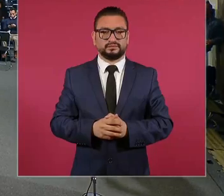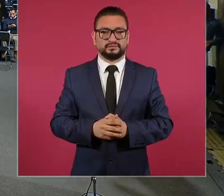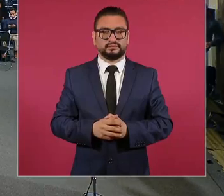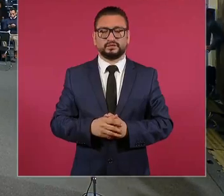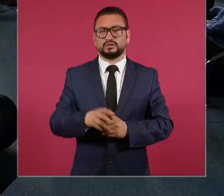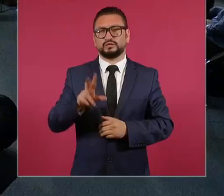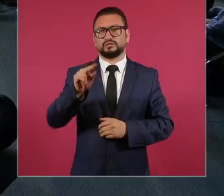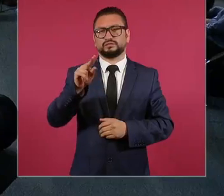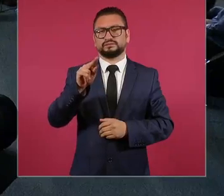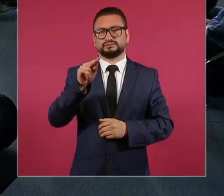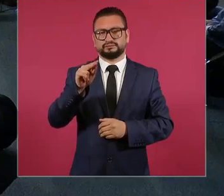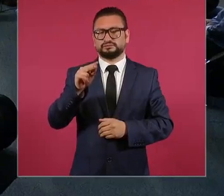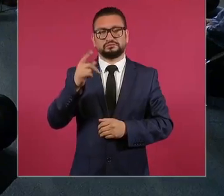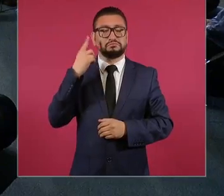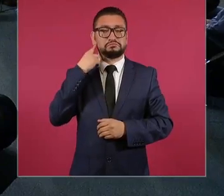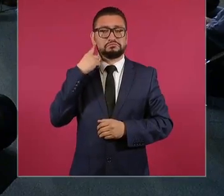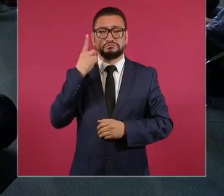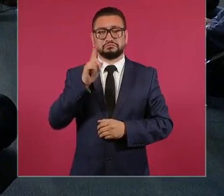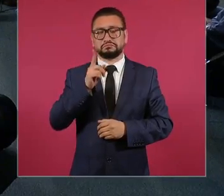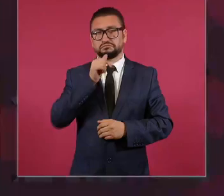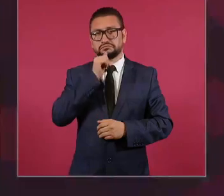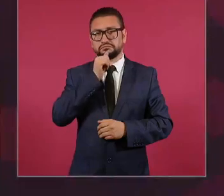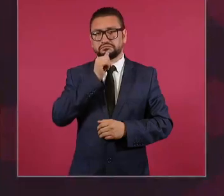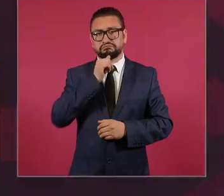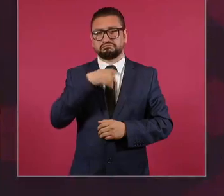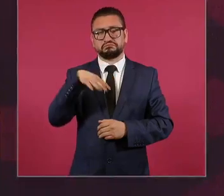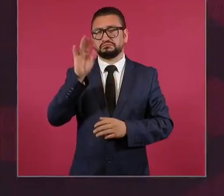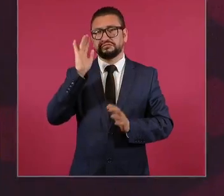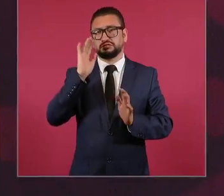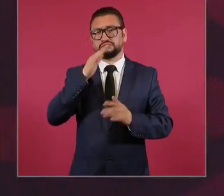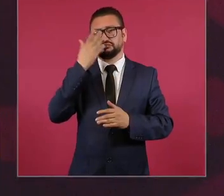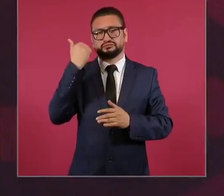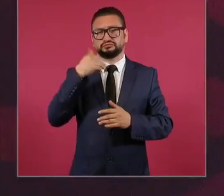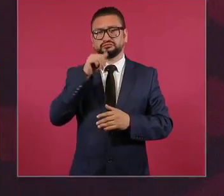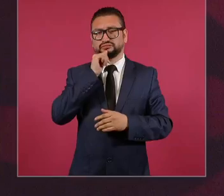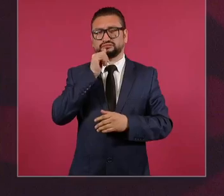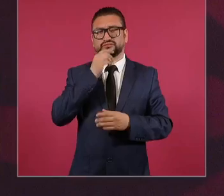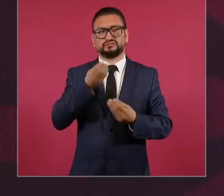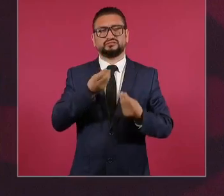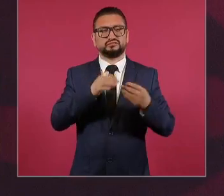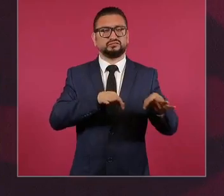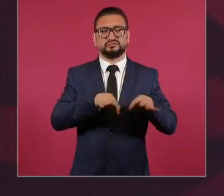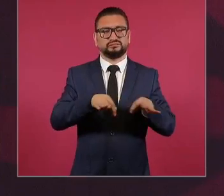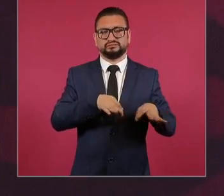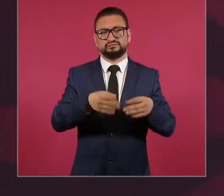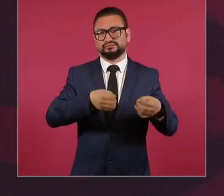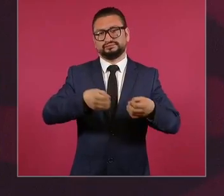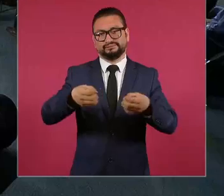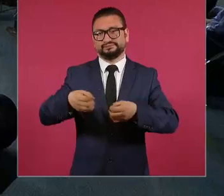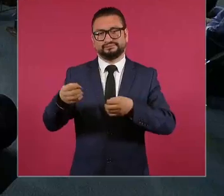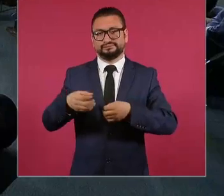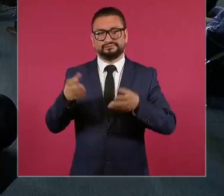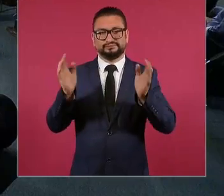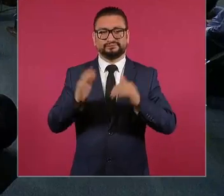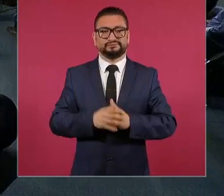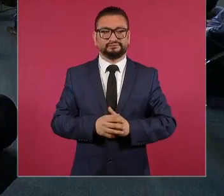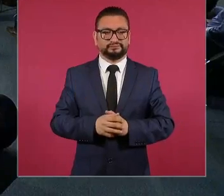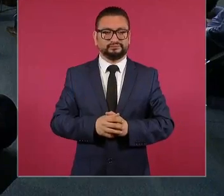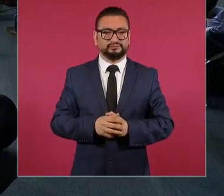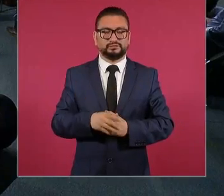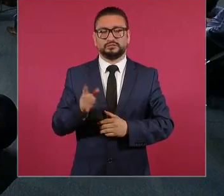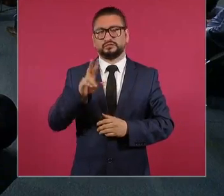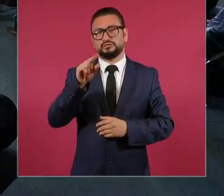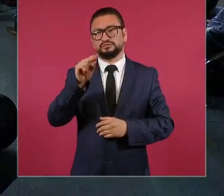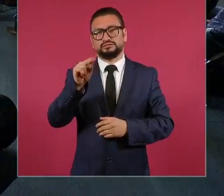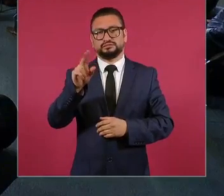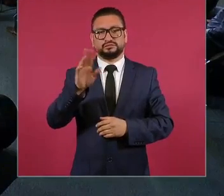no enterado de eso ya ven que es bastante el trabajo aquí no no